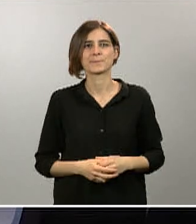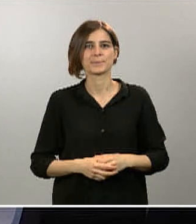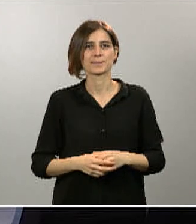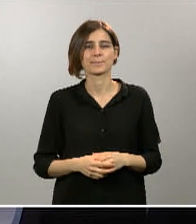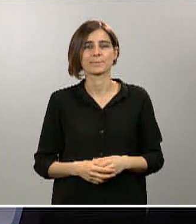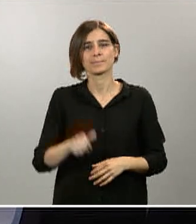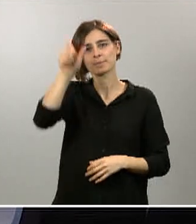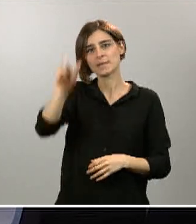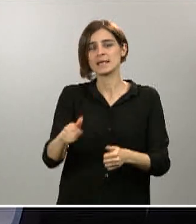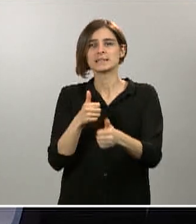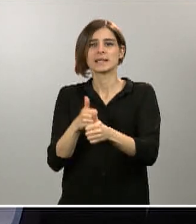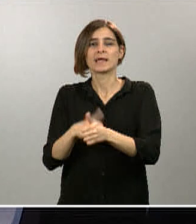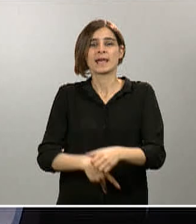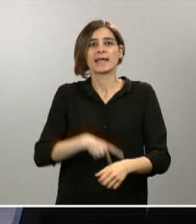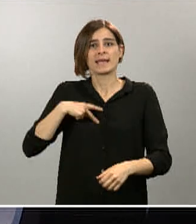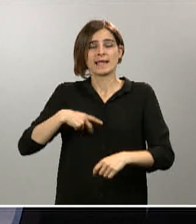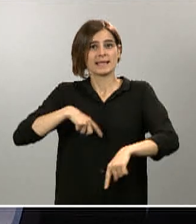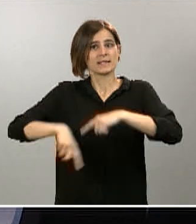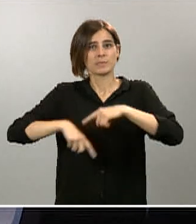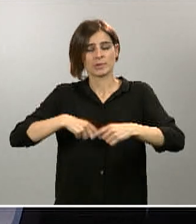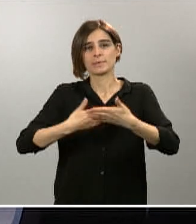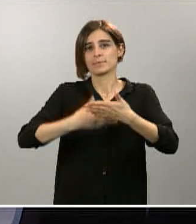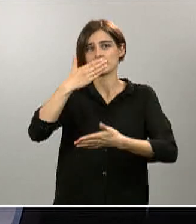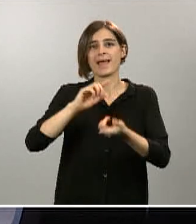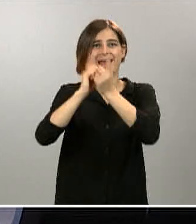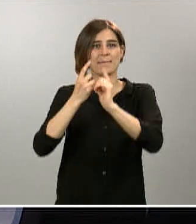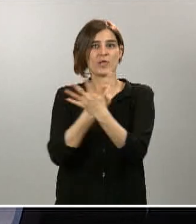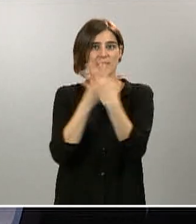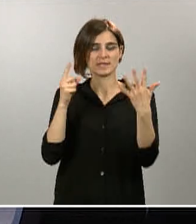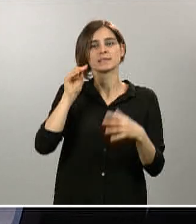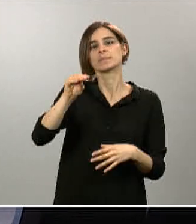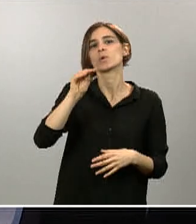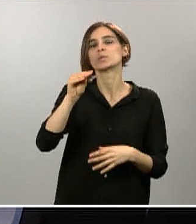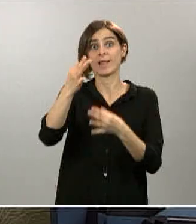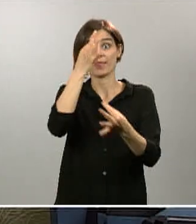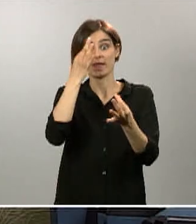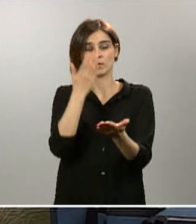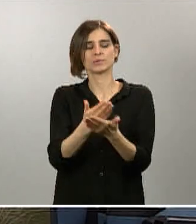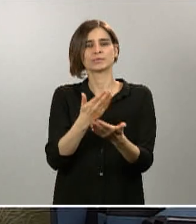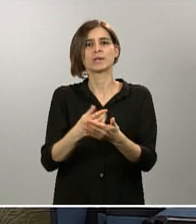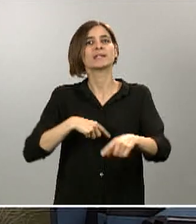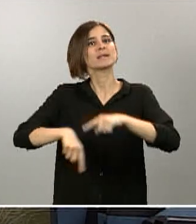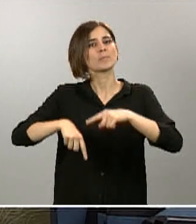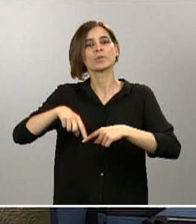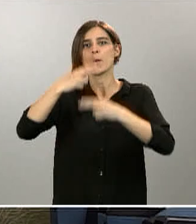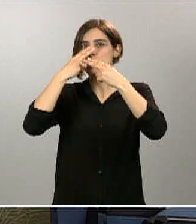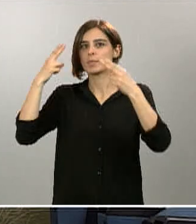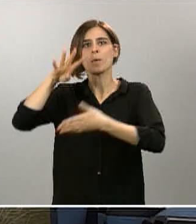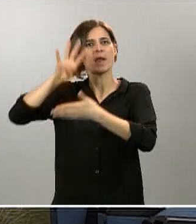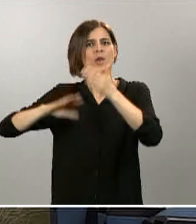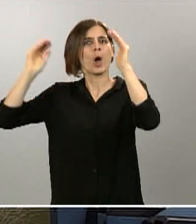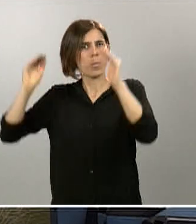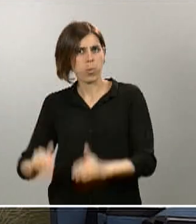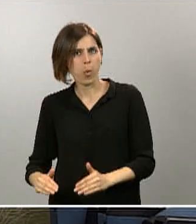de Transporte, pregunta cambio 16. Según los primeros datos, el transporte público ha sido muy reducido en Barcelona, un 81% menos que en una jornada